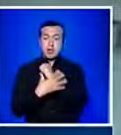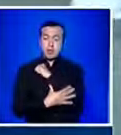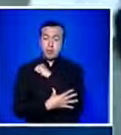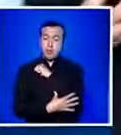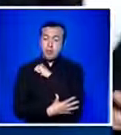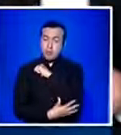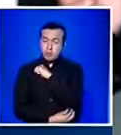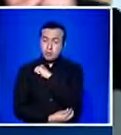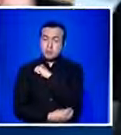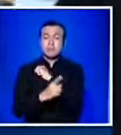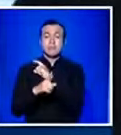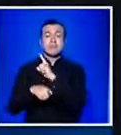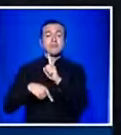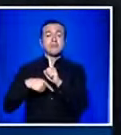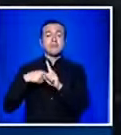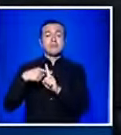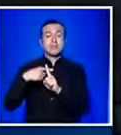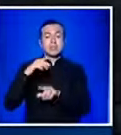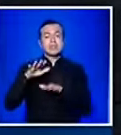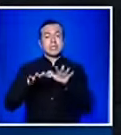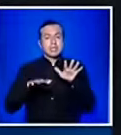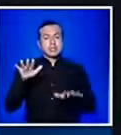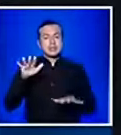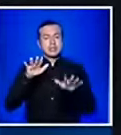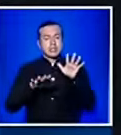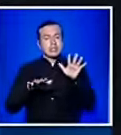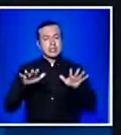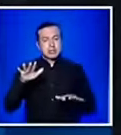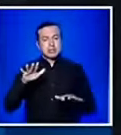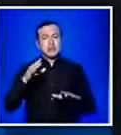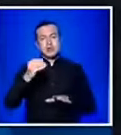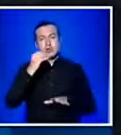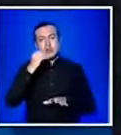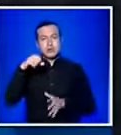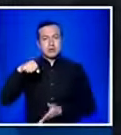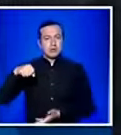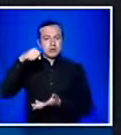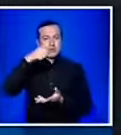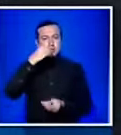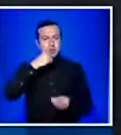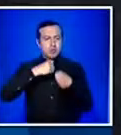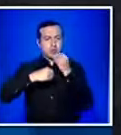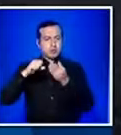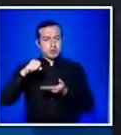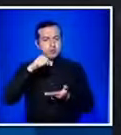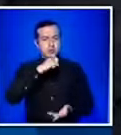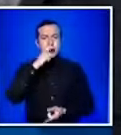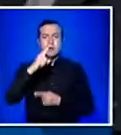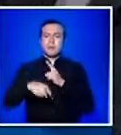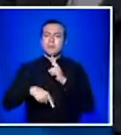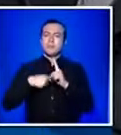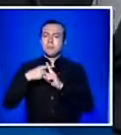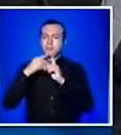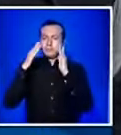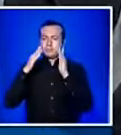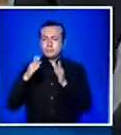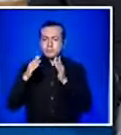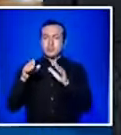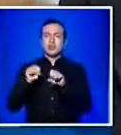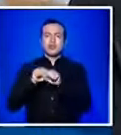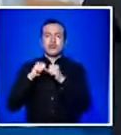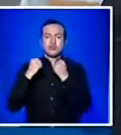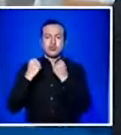vulnerabilidad, ahí lo hacemos cada 15 días, sí, efectivamente, les entregamos una canasta de alimento, pero también atendemos a organizaciones